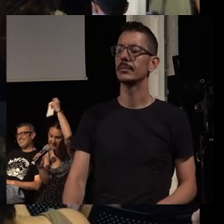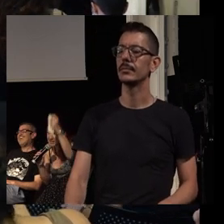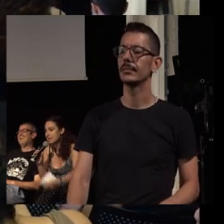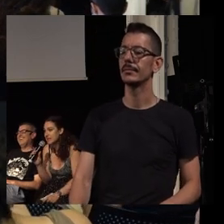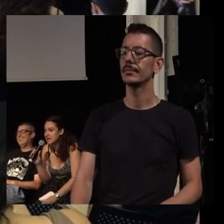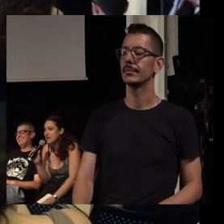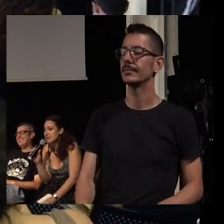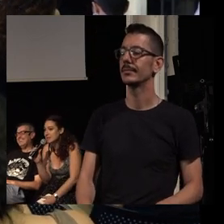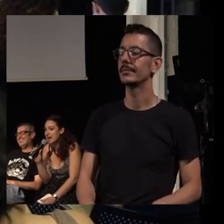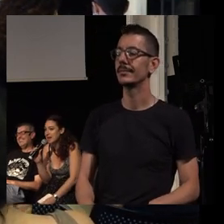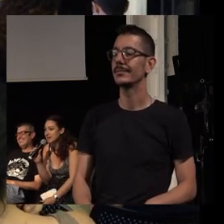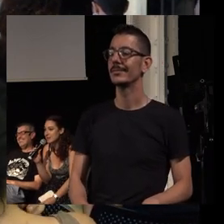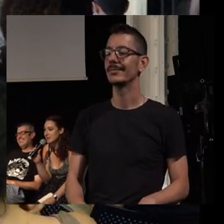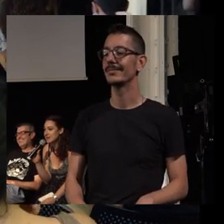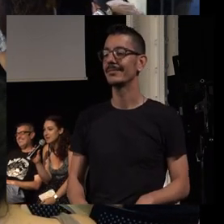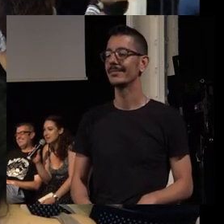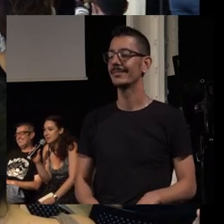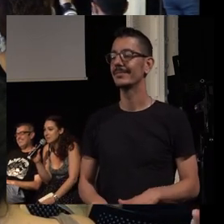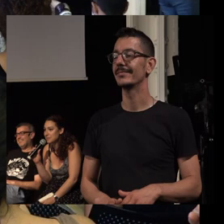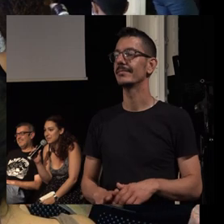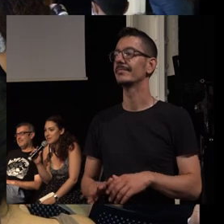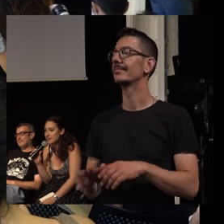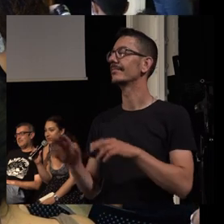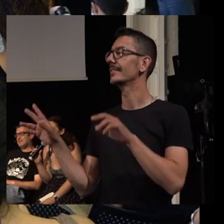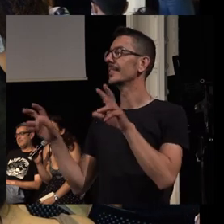Per d'altres temes, que ja estem tancant, o sigui que si...